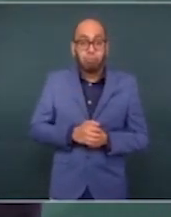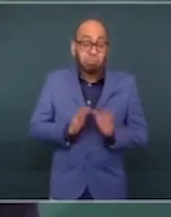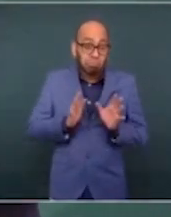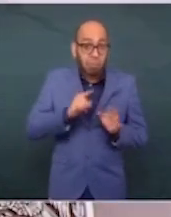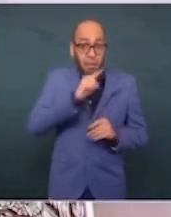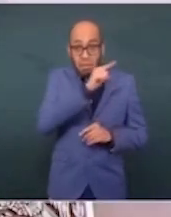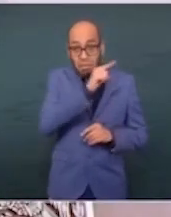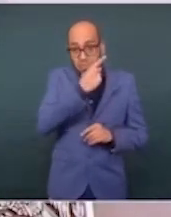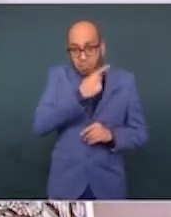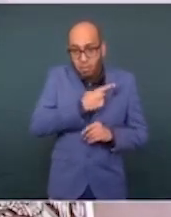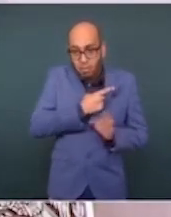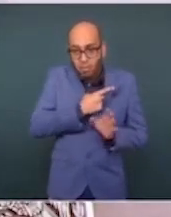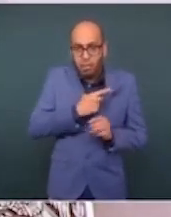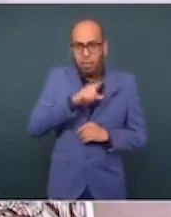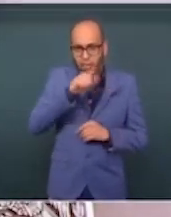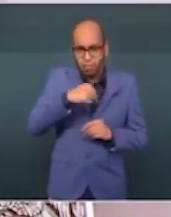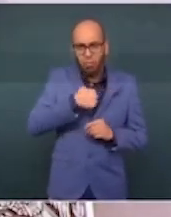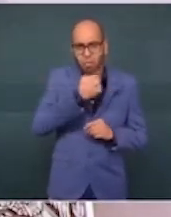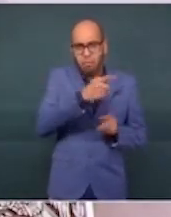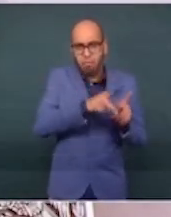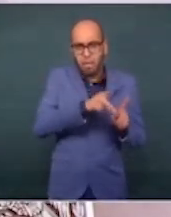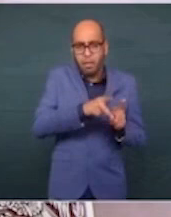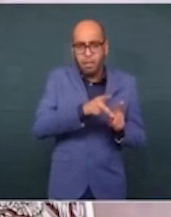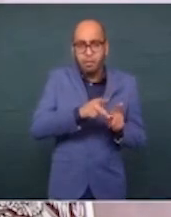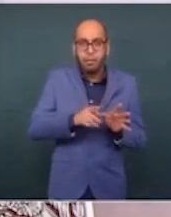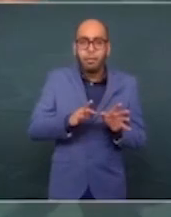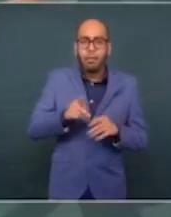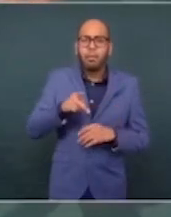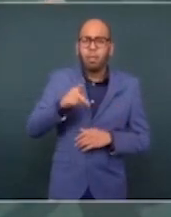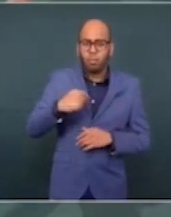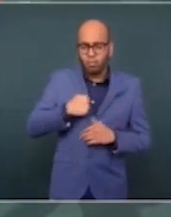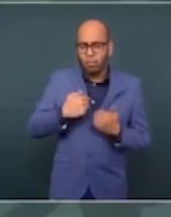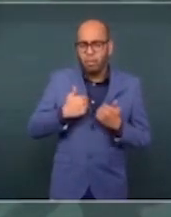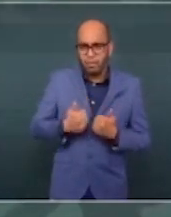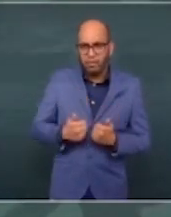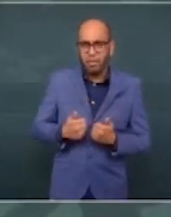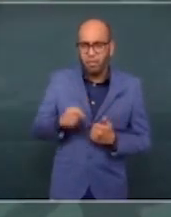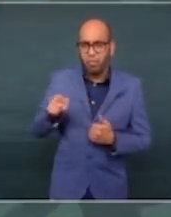Dice, luego te platico. Pero entiendo esa actitud.